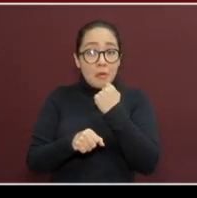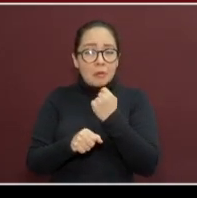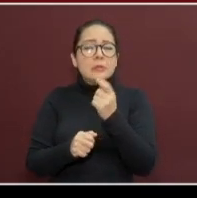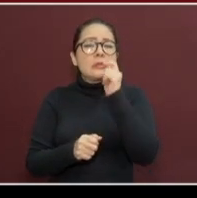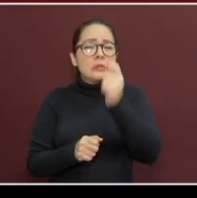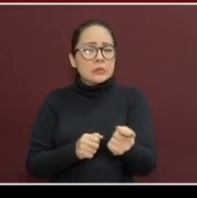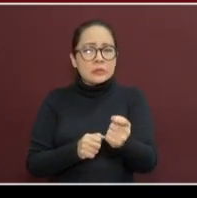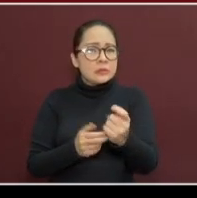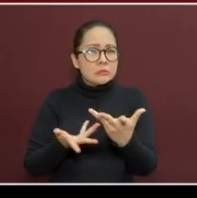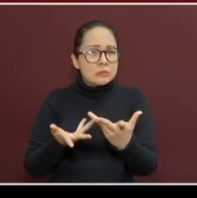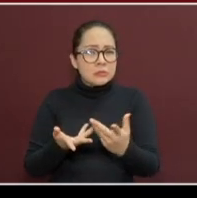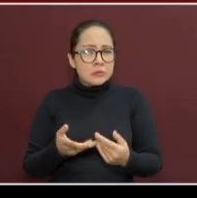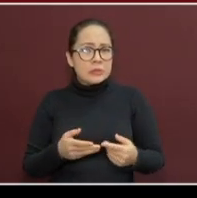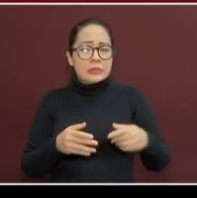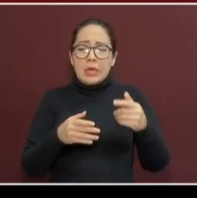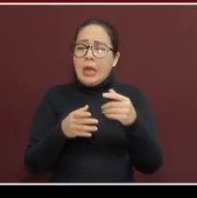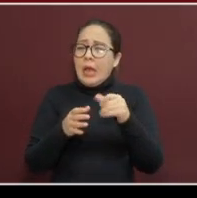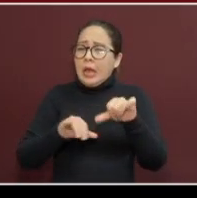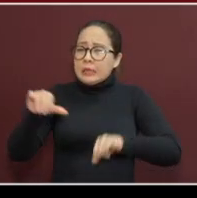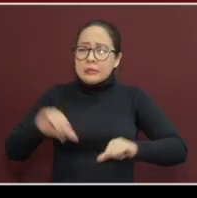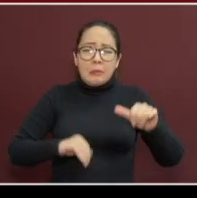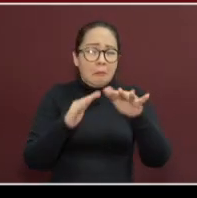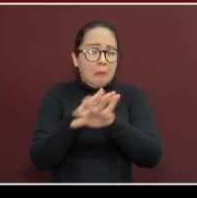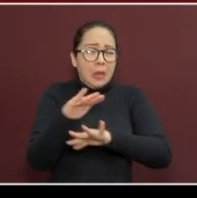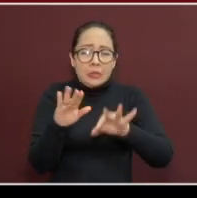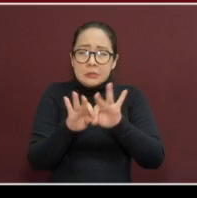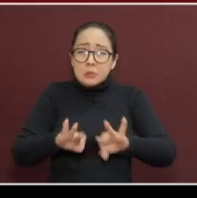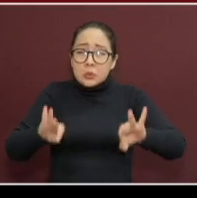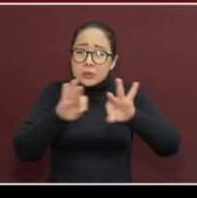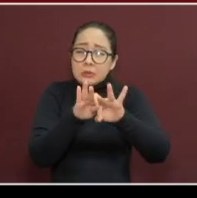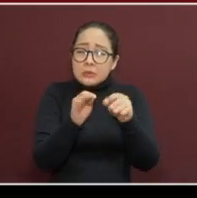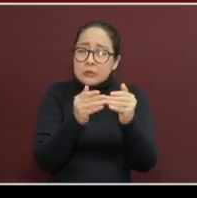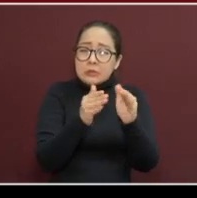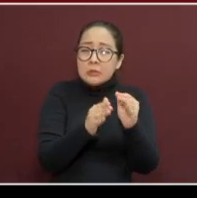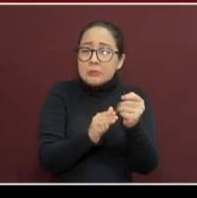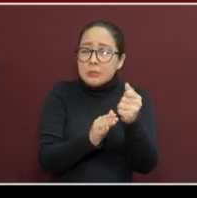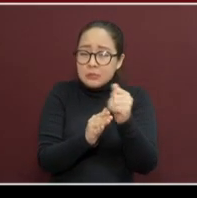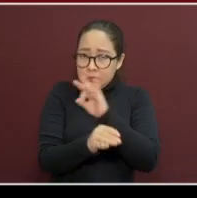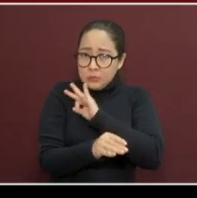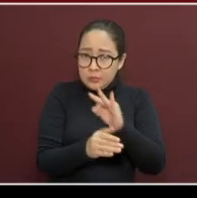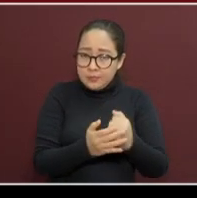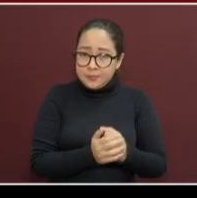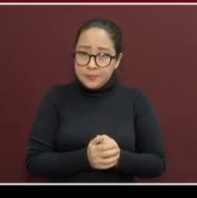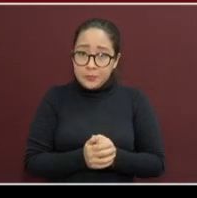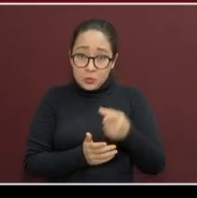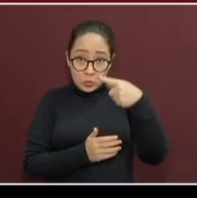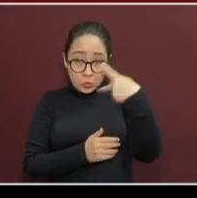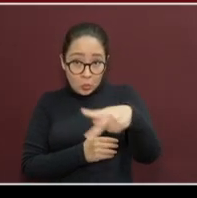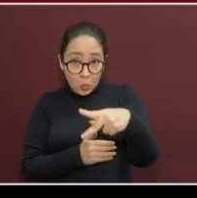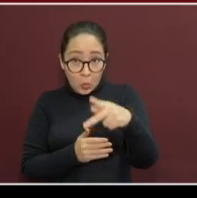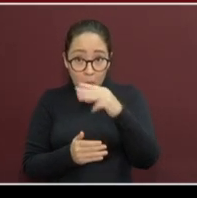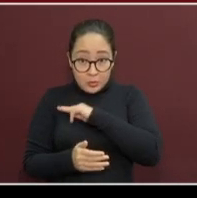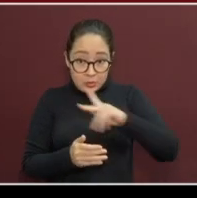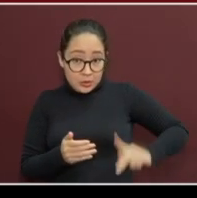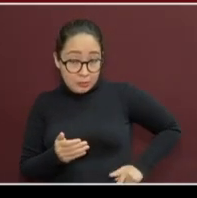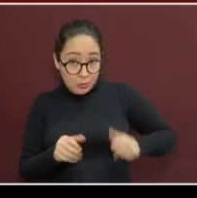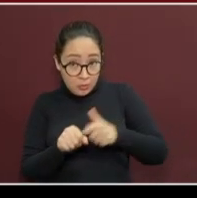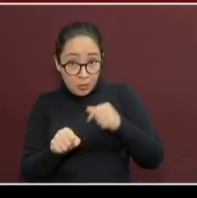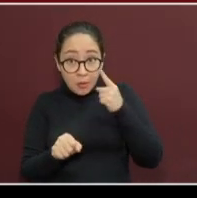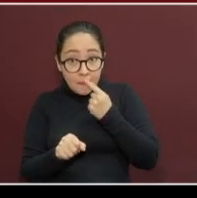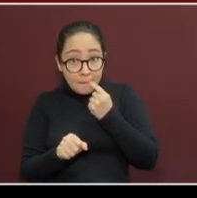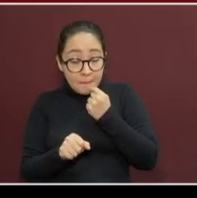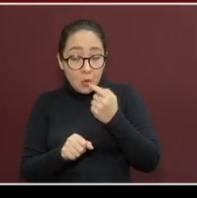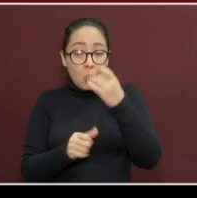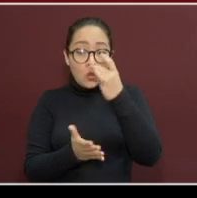exclusivamente con actividad esencial si tu municipio está en rojo de la nueva normalidad solamente están abiertos los